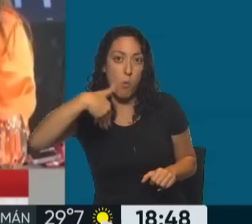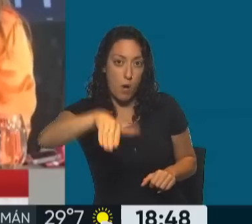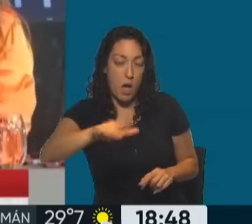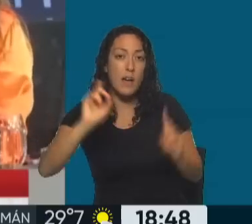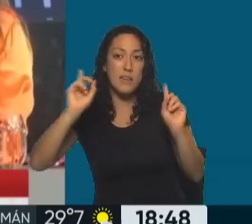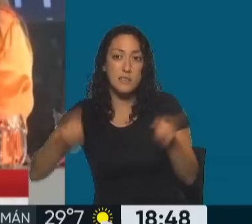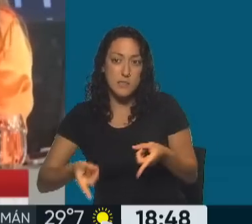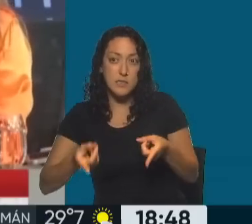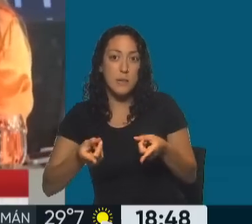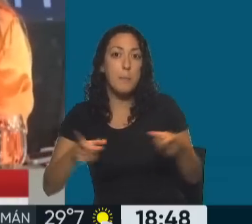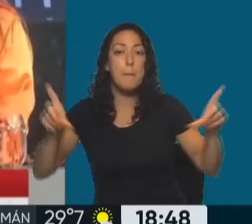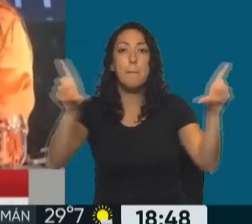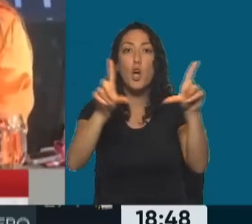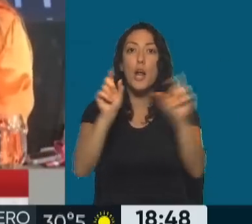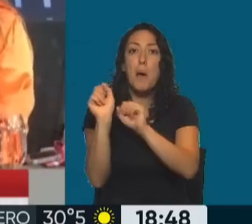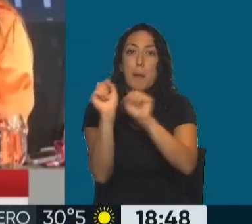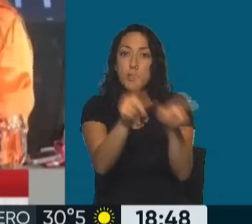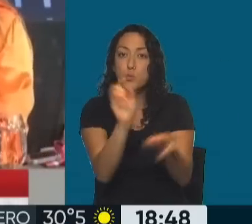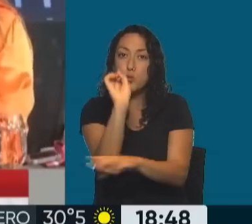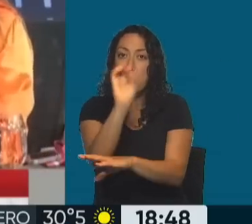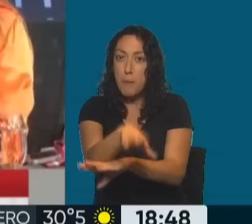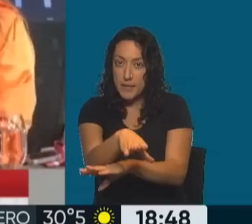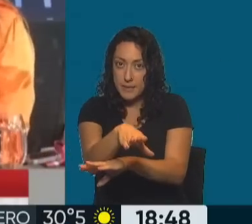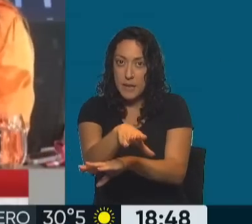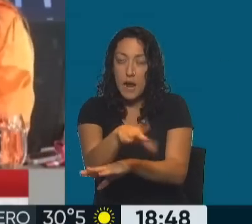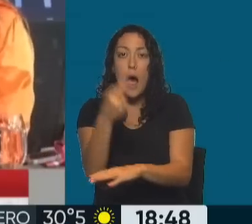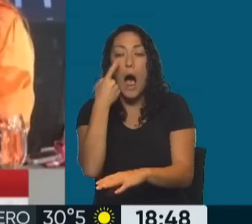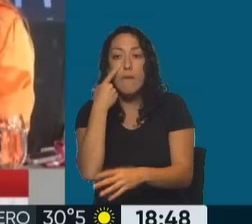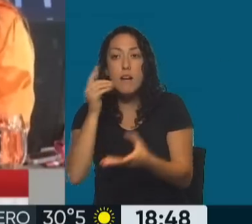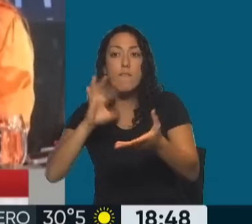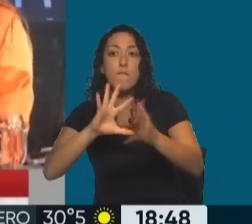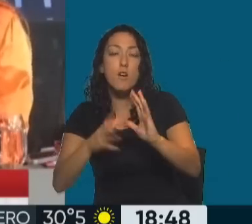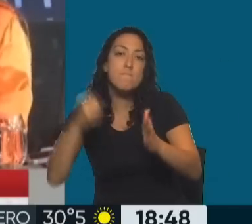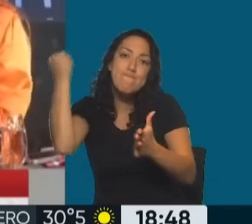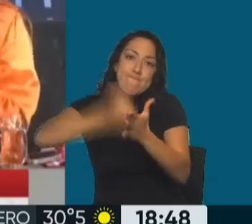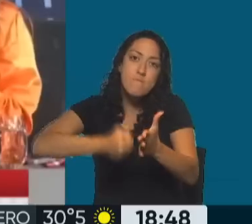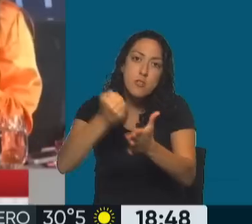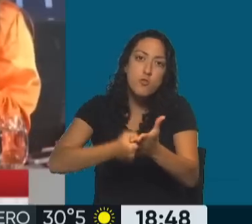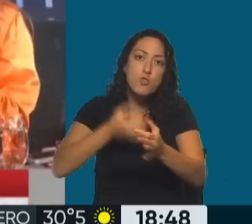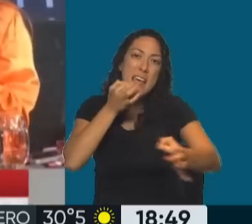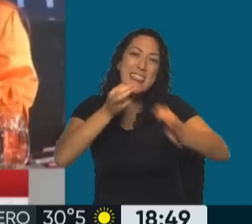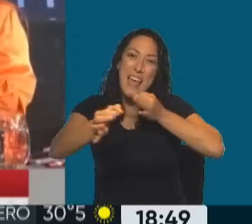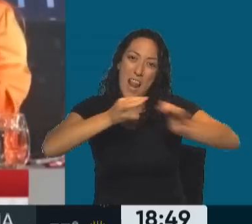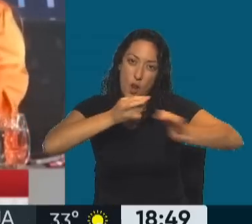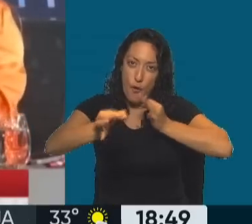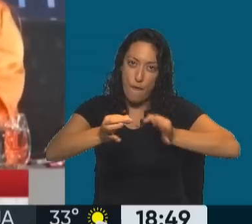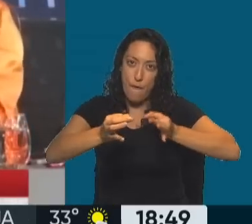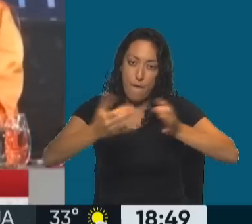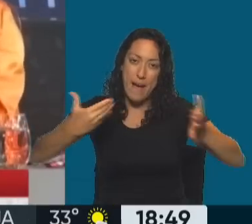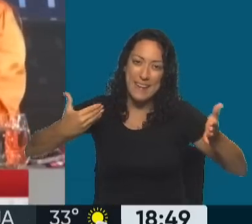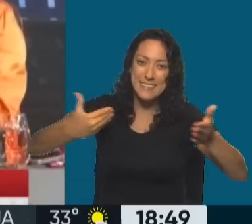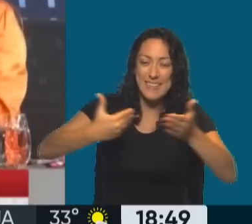la productora del programa y vamos a intentar una vía que va por el lado del diálogo, del acercamiento